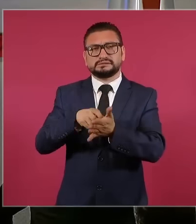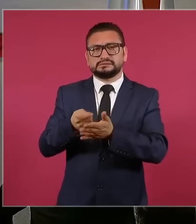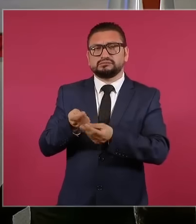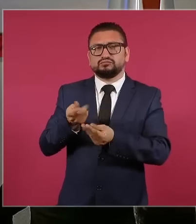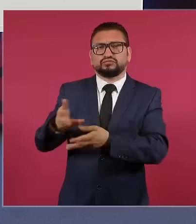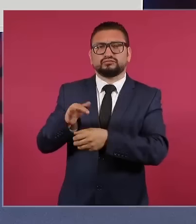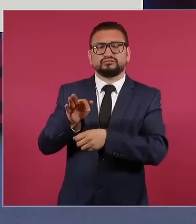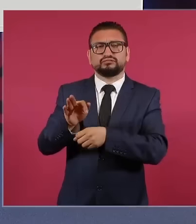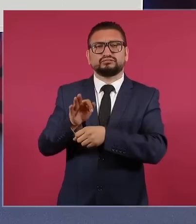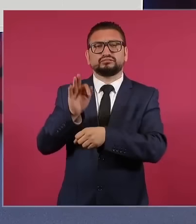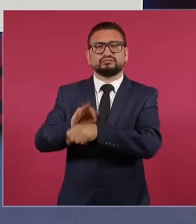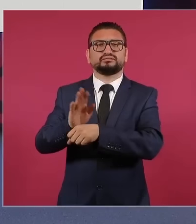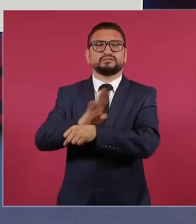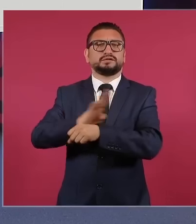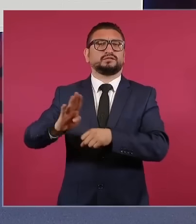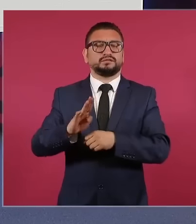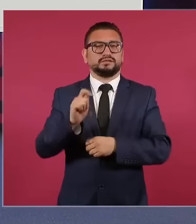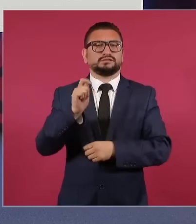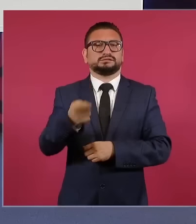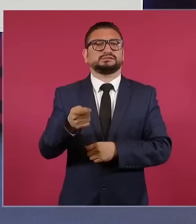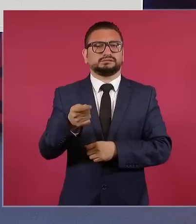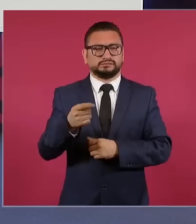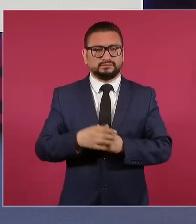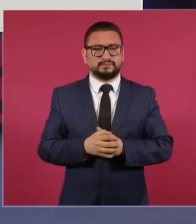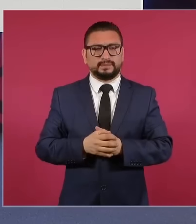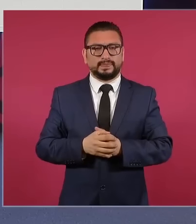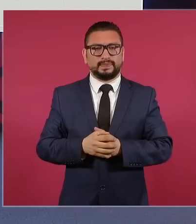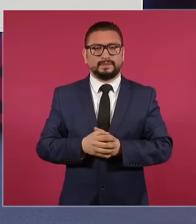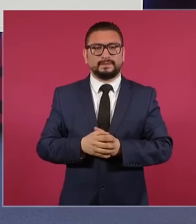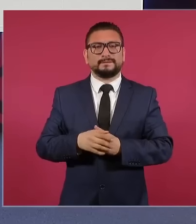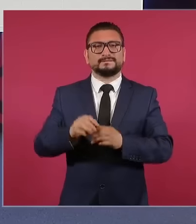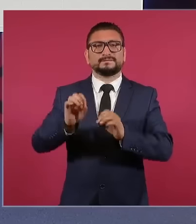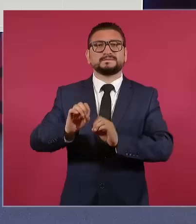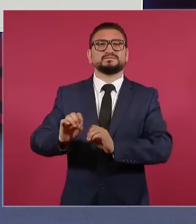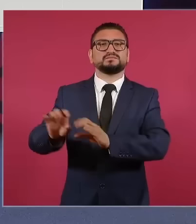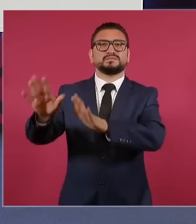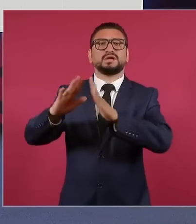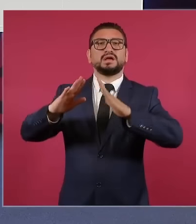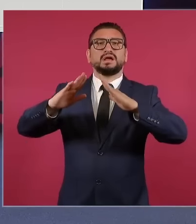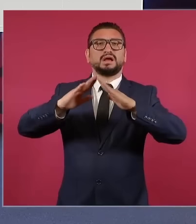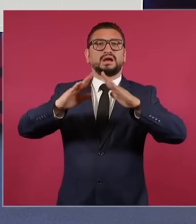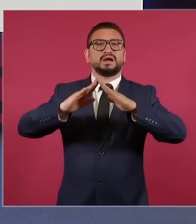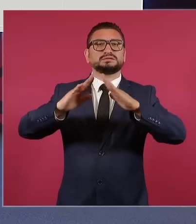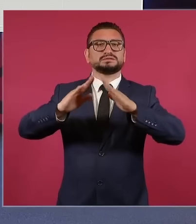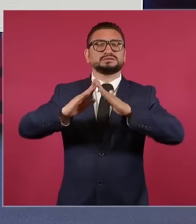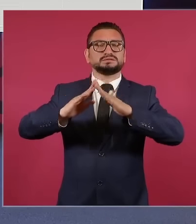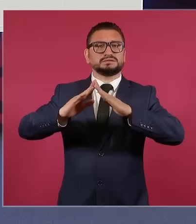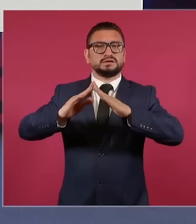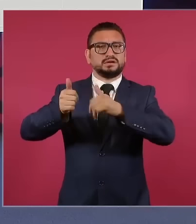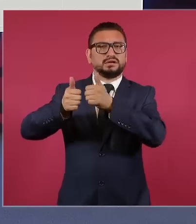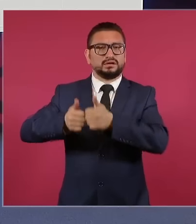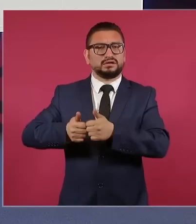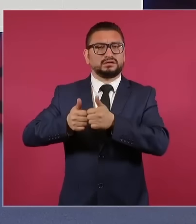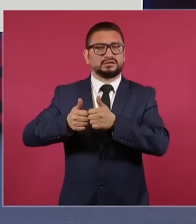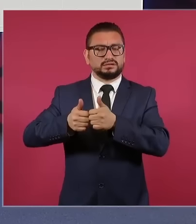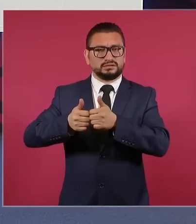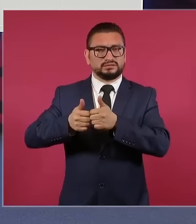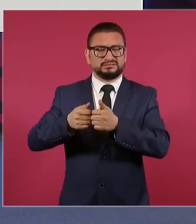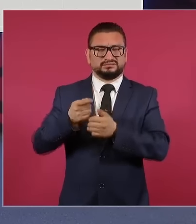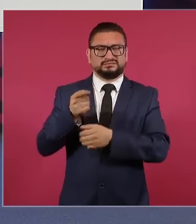esta esta situación de concederle la prisión domiciliaria y eh se